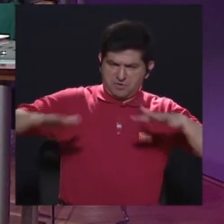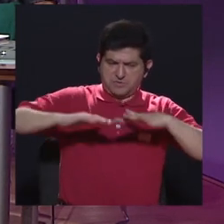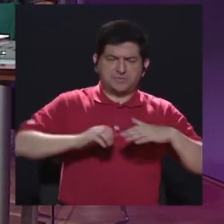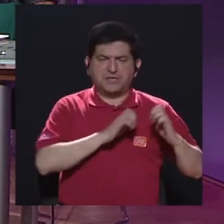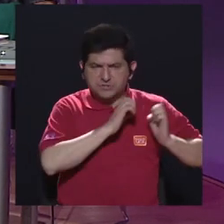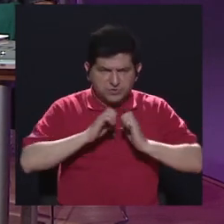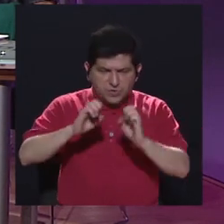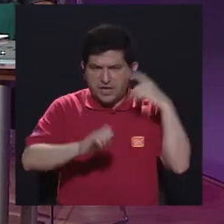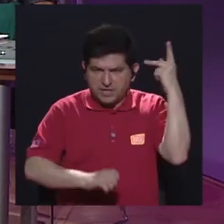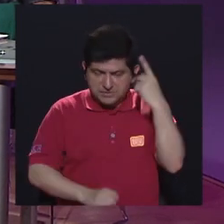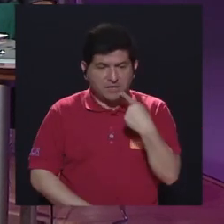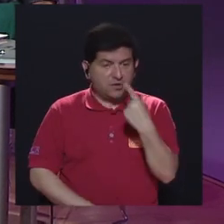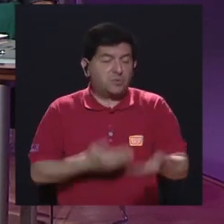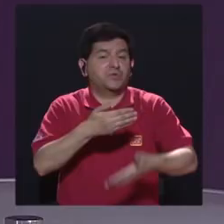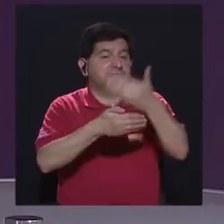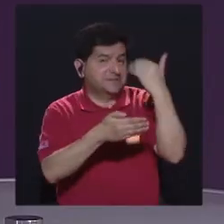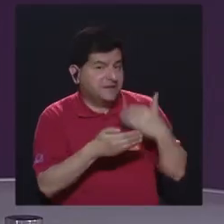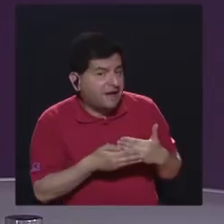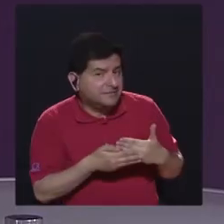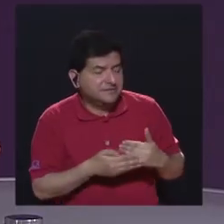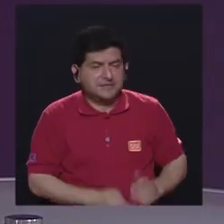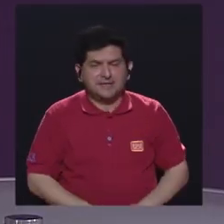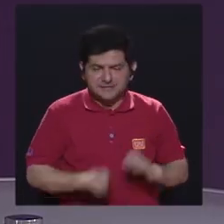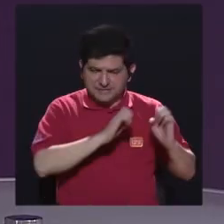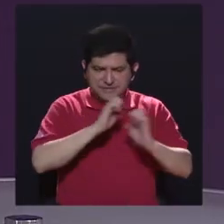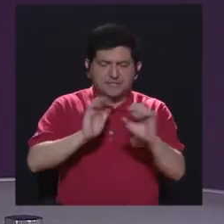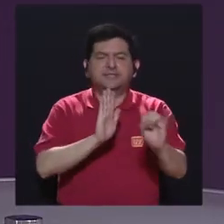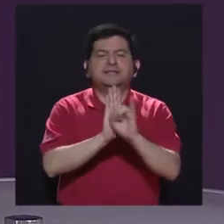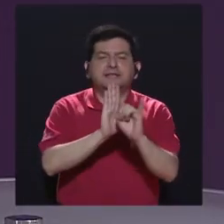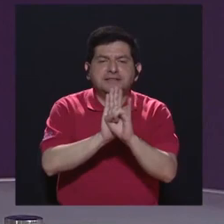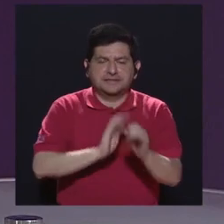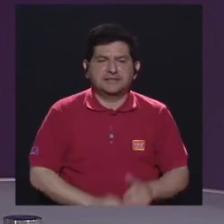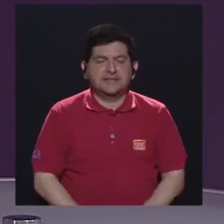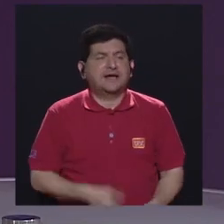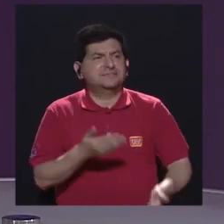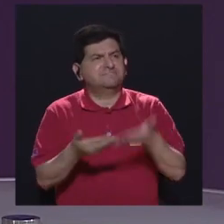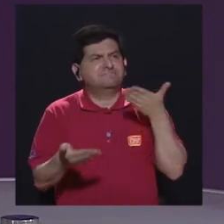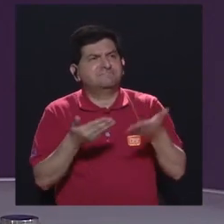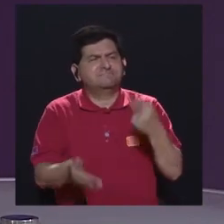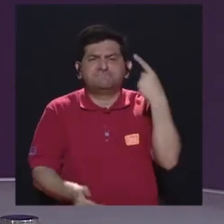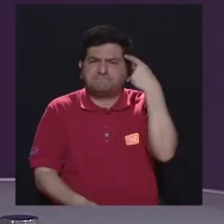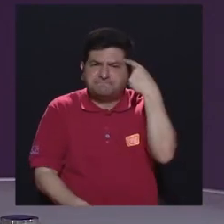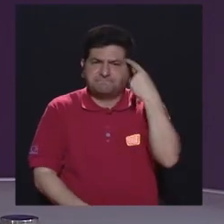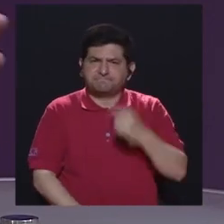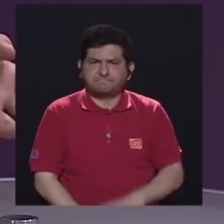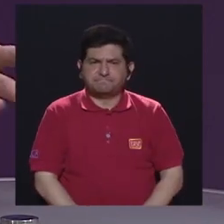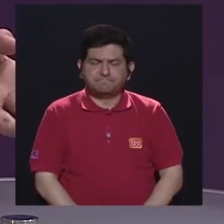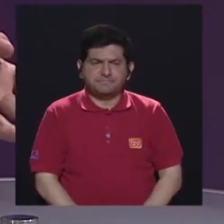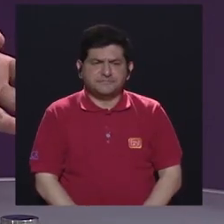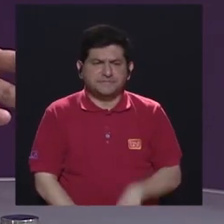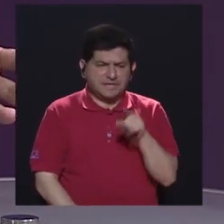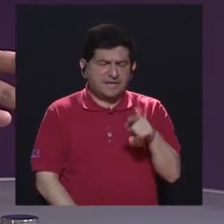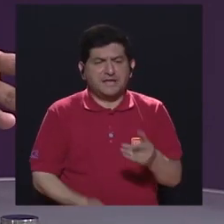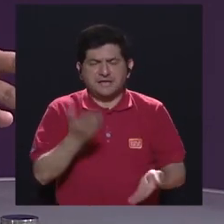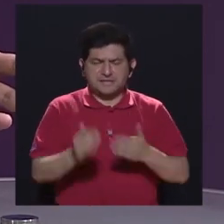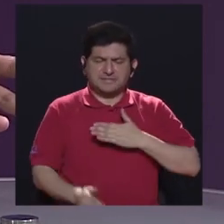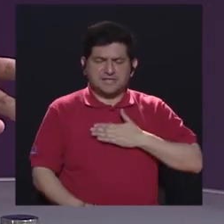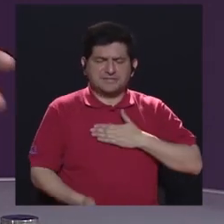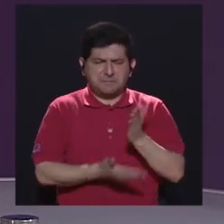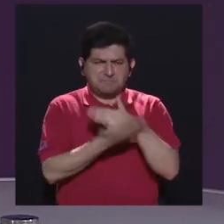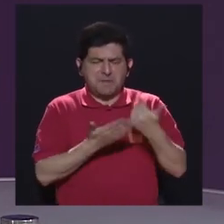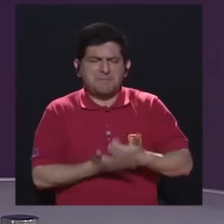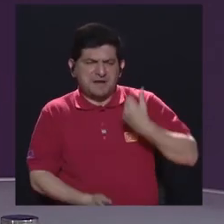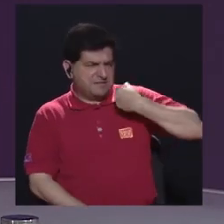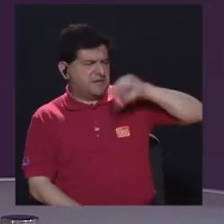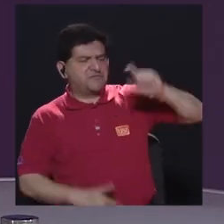estrategia política, como bien lo mencionábamos antes, como una estrategia identitaria, podría casi pensar que sale mi yo anarquista en ese espacio, ¿verdad?